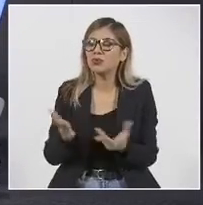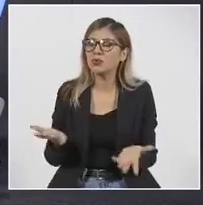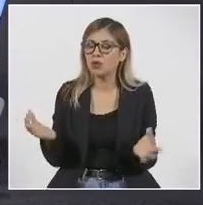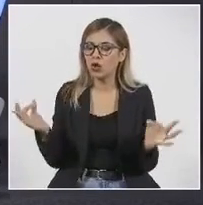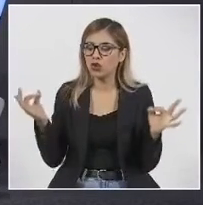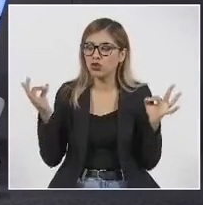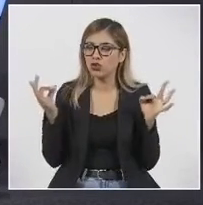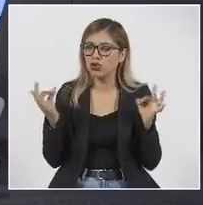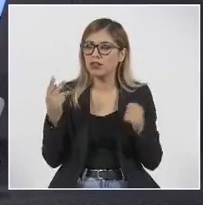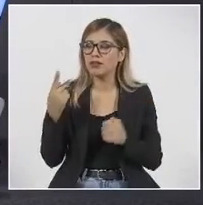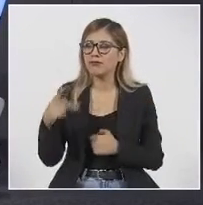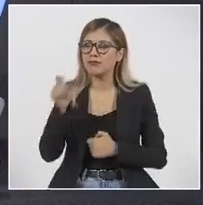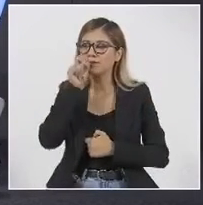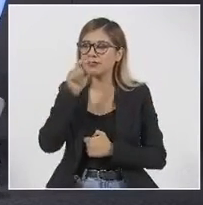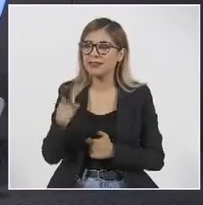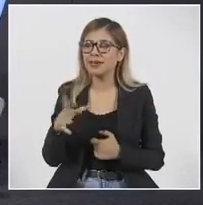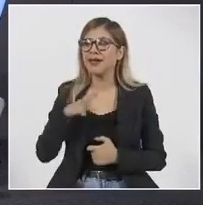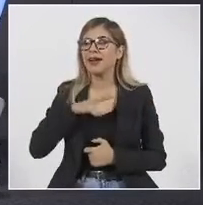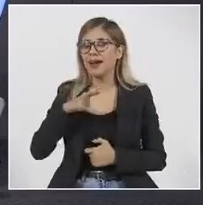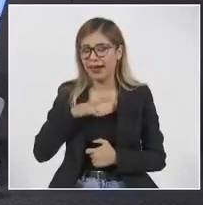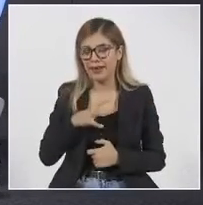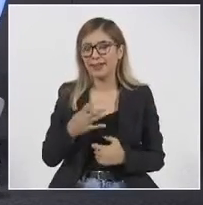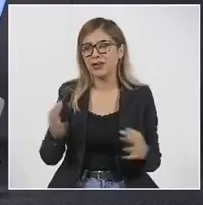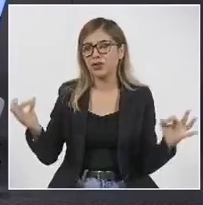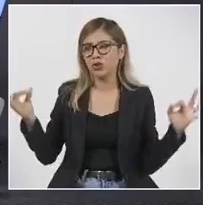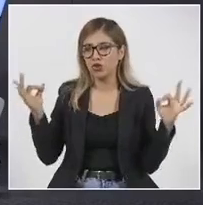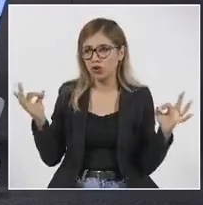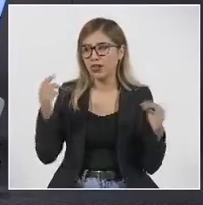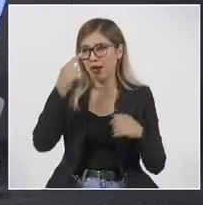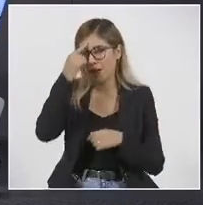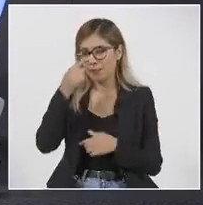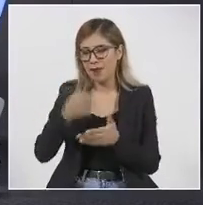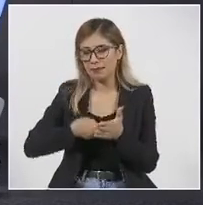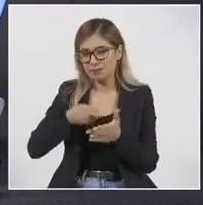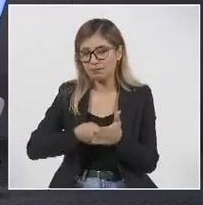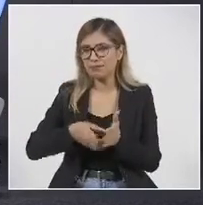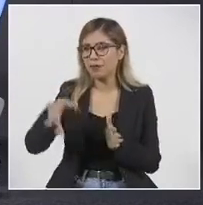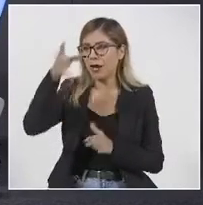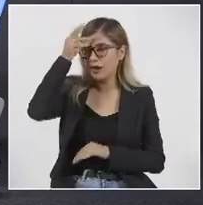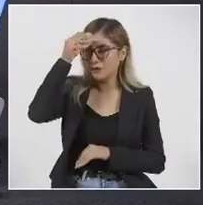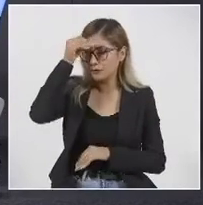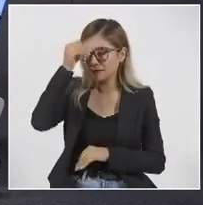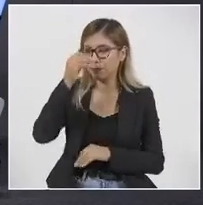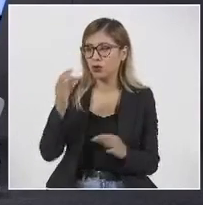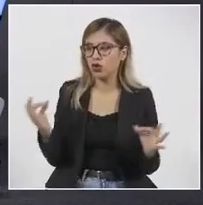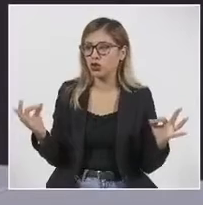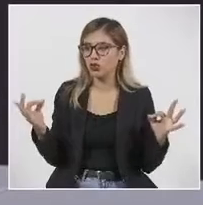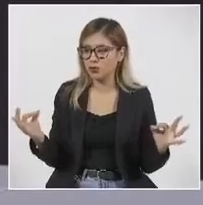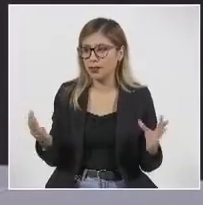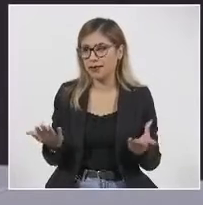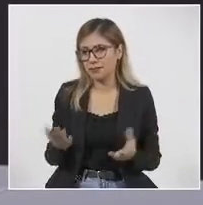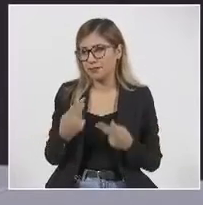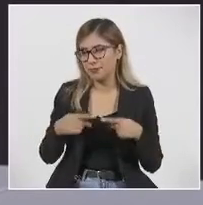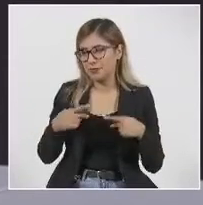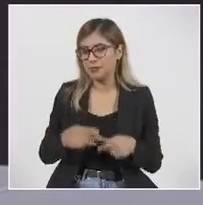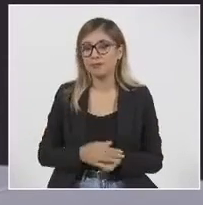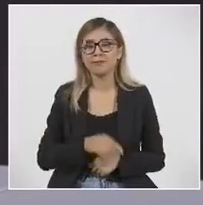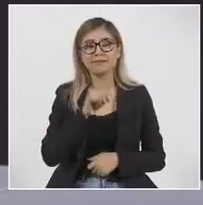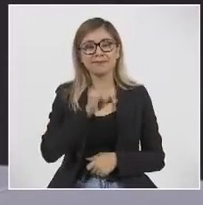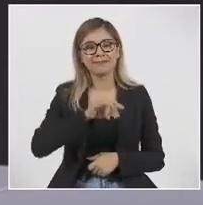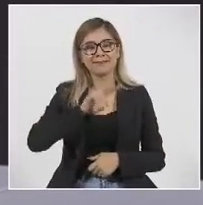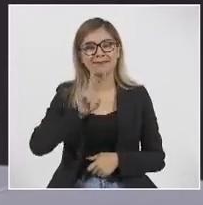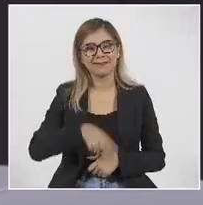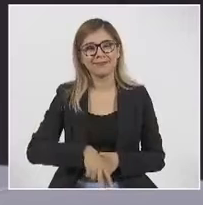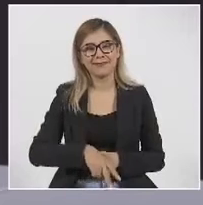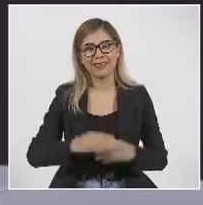yoga. Incluso aquí en Jalisco TV existe un programa para la difusión de la práctica de este ejercicio. Sí, así es. De hecho, Casa